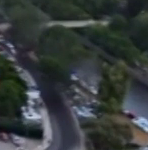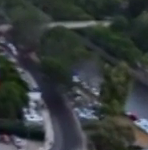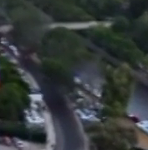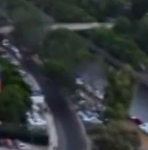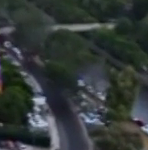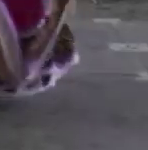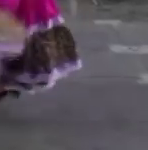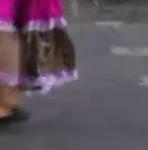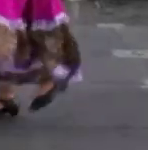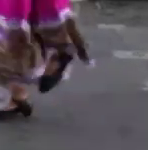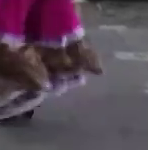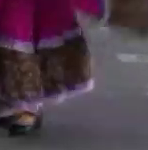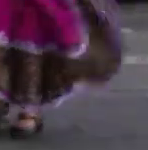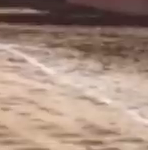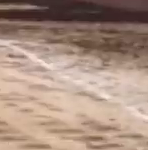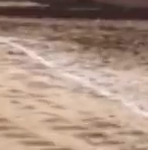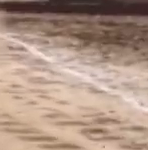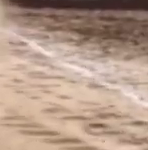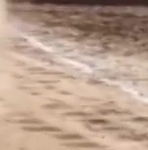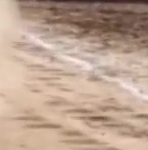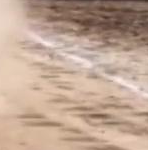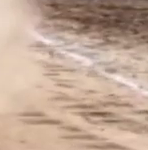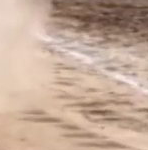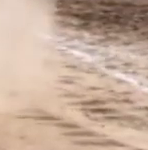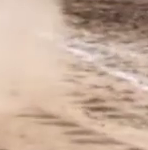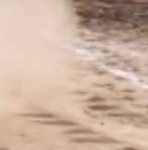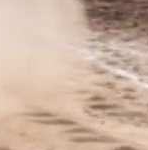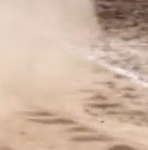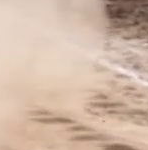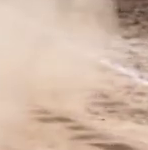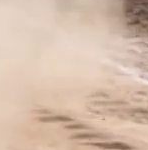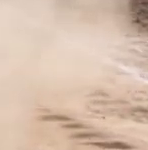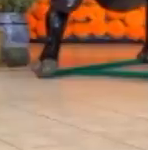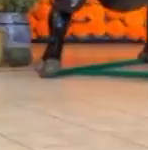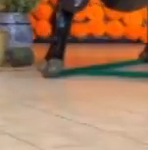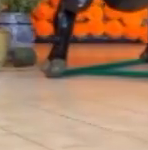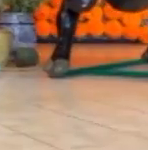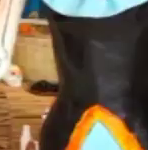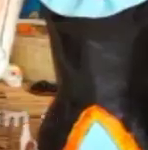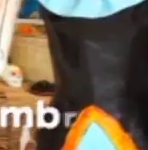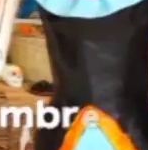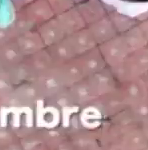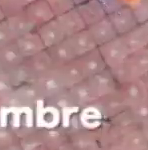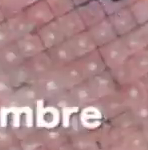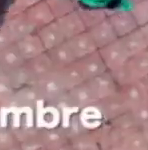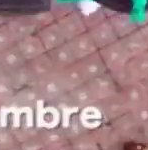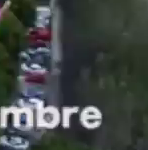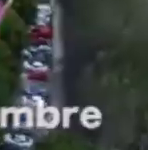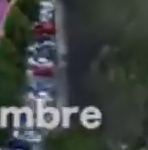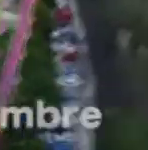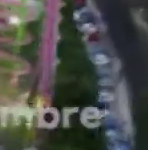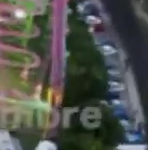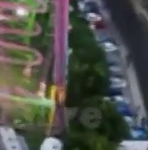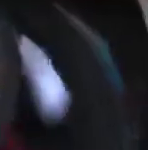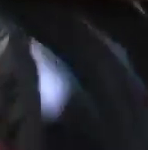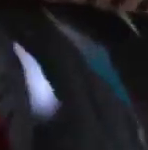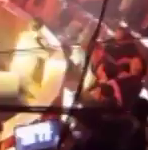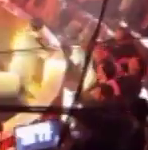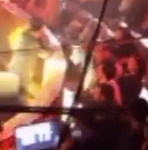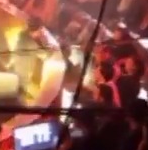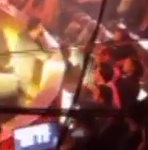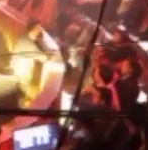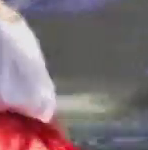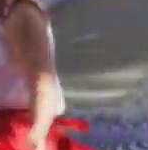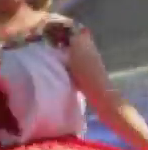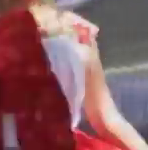Ven a vivir Tlaxcala, la Feria de Ferias 2024. Del 25 de octubre al 18 de noviembre, disfruta de